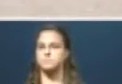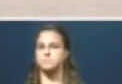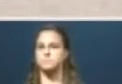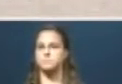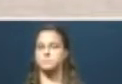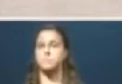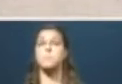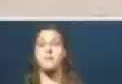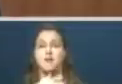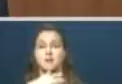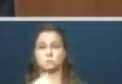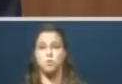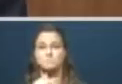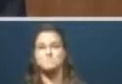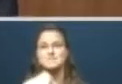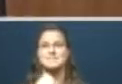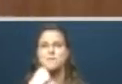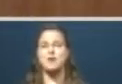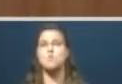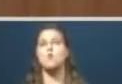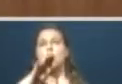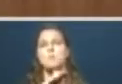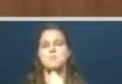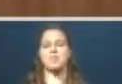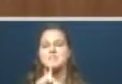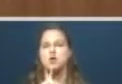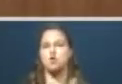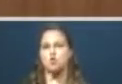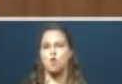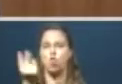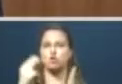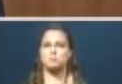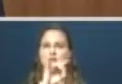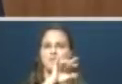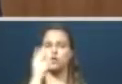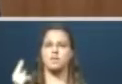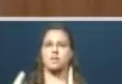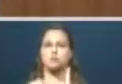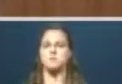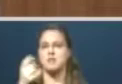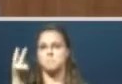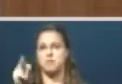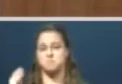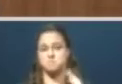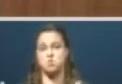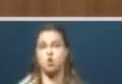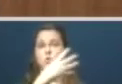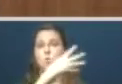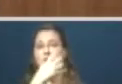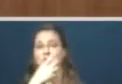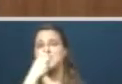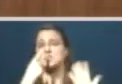en la actualidad estamos trabajando en el programa de desarrollo rural 2014 2020 que contará con 969 millones de euros